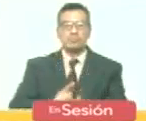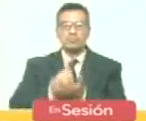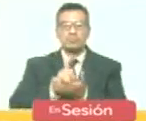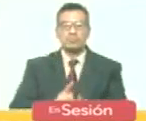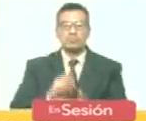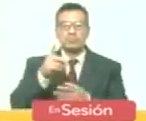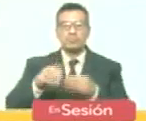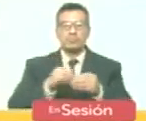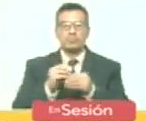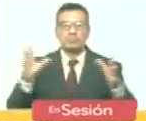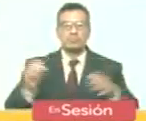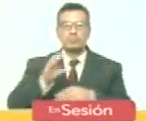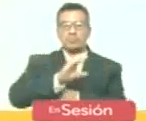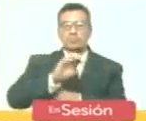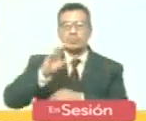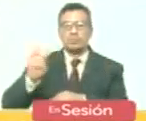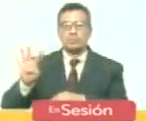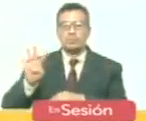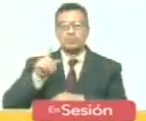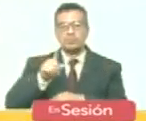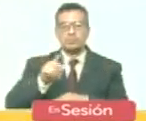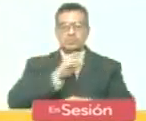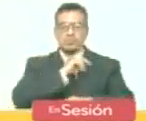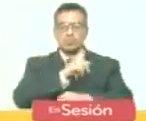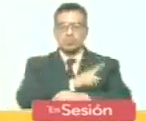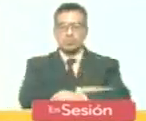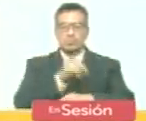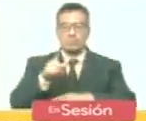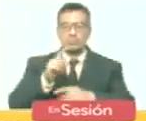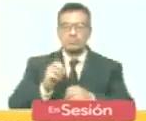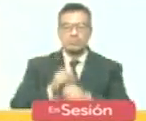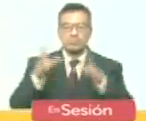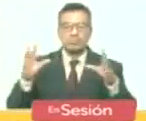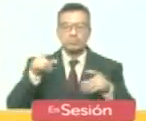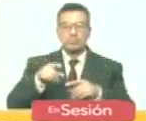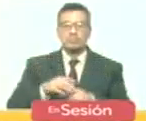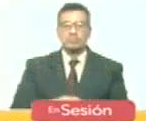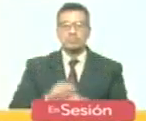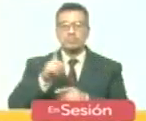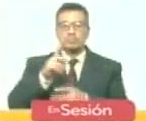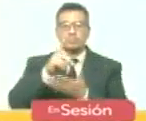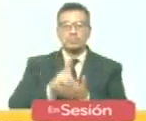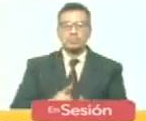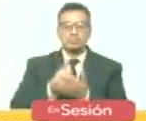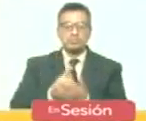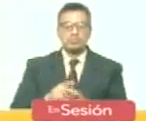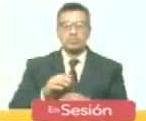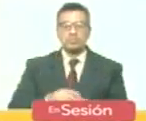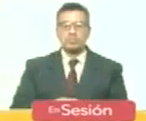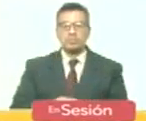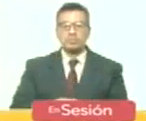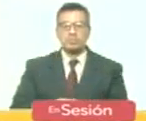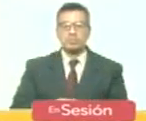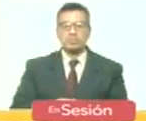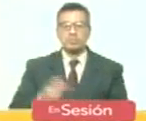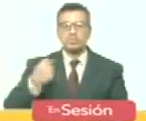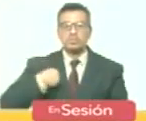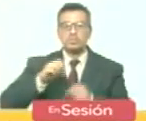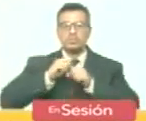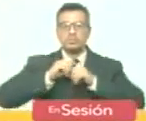del explosivo C4, que es de los más potentes explosivos que existen, un kilogramo, tiene una